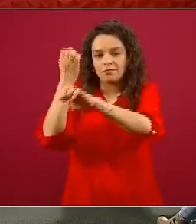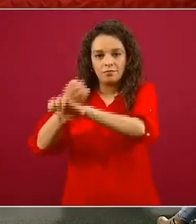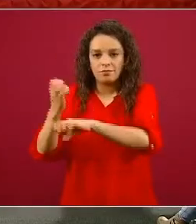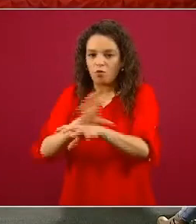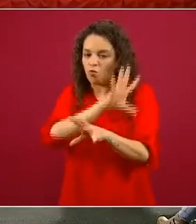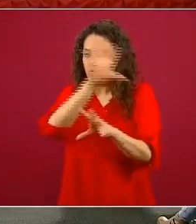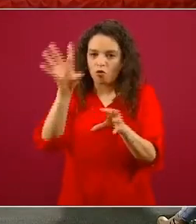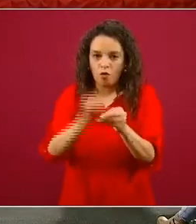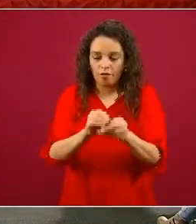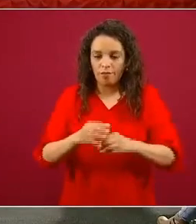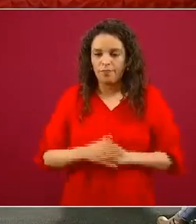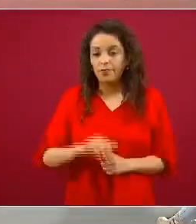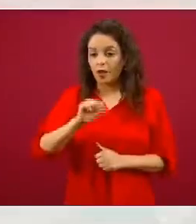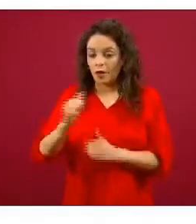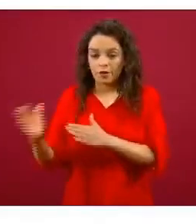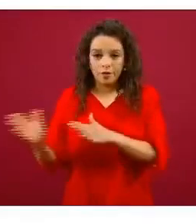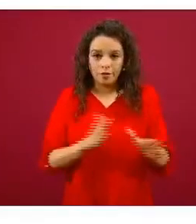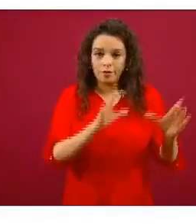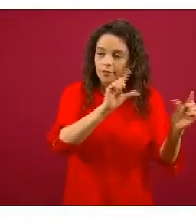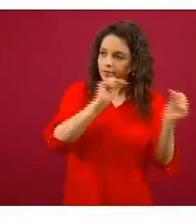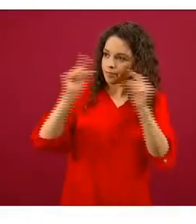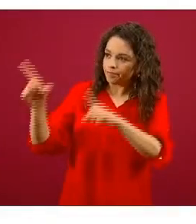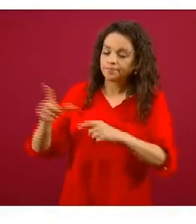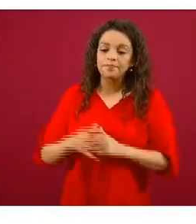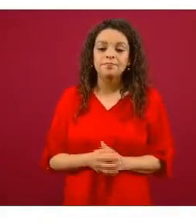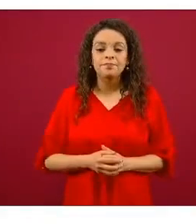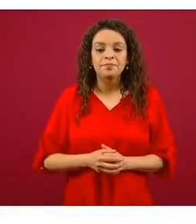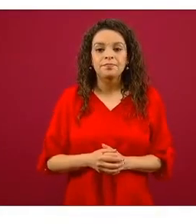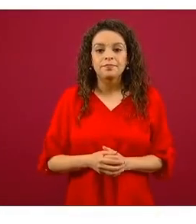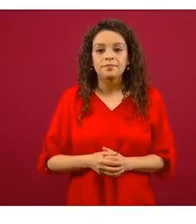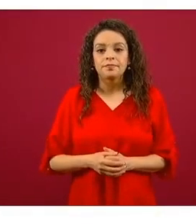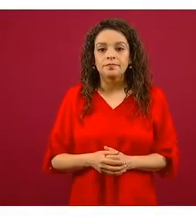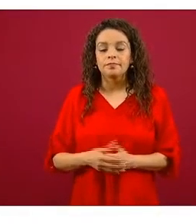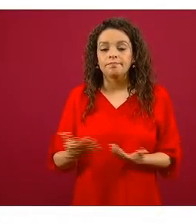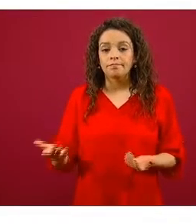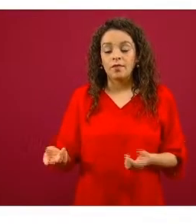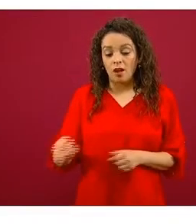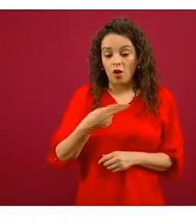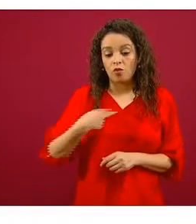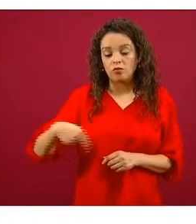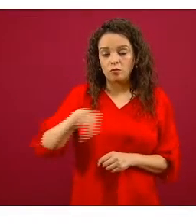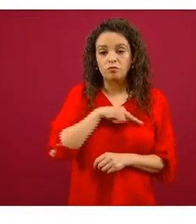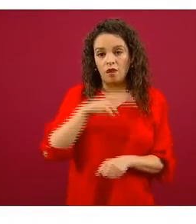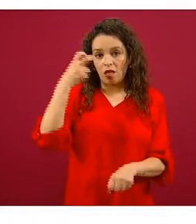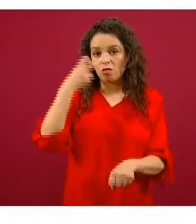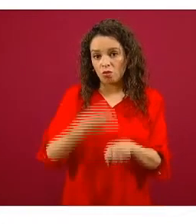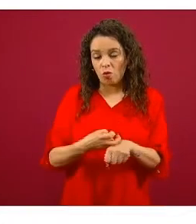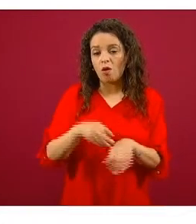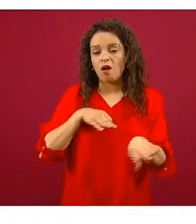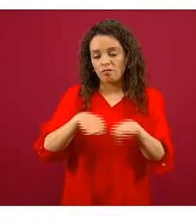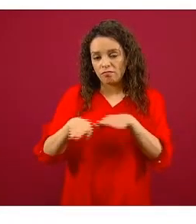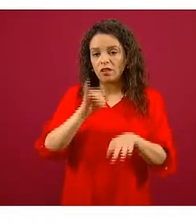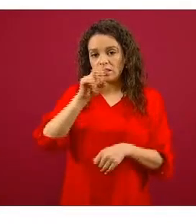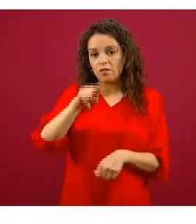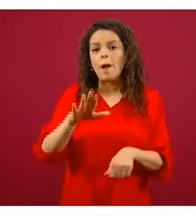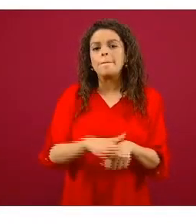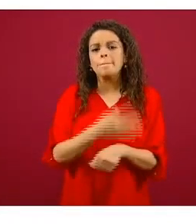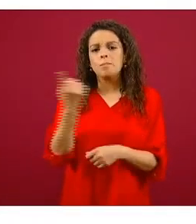Entonces, hemos trabajado mucho porque hay cierta